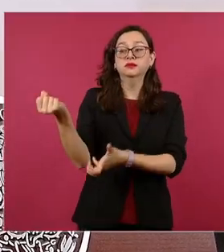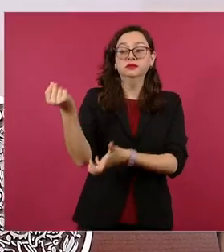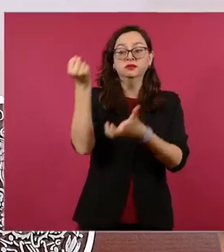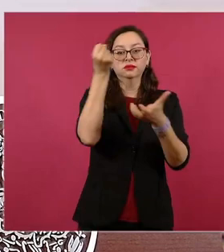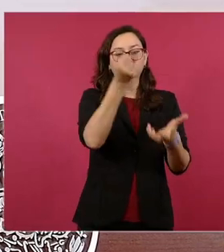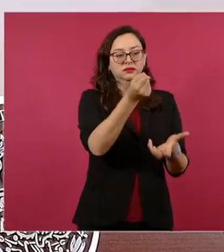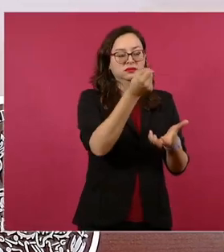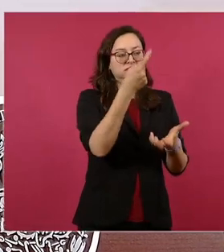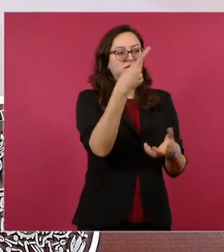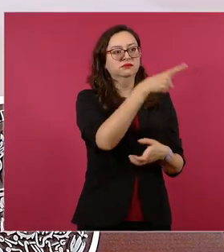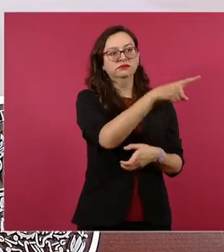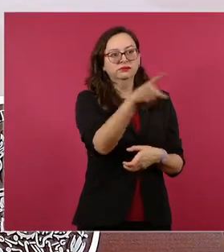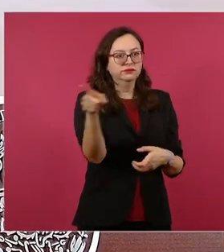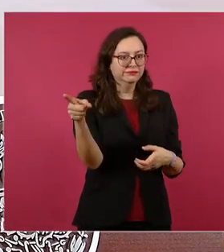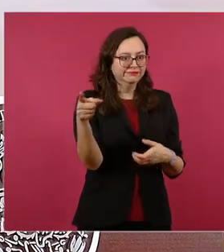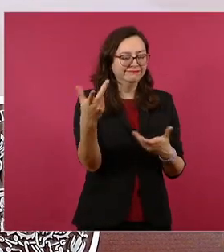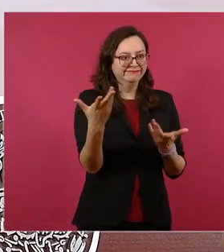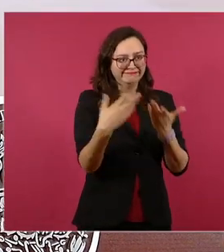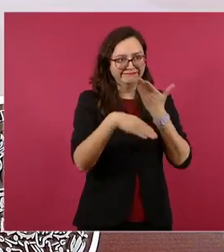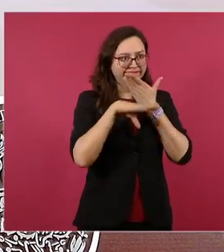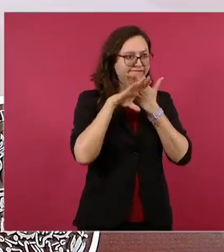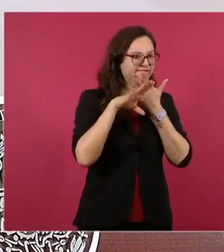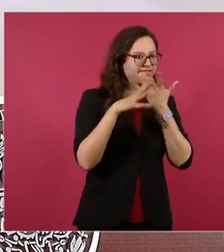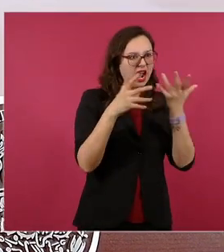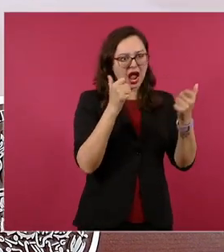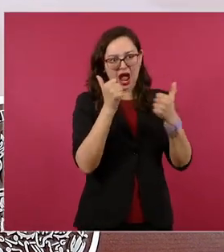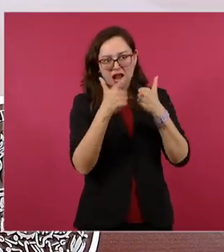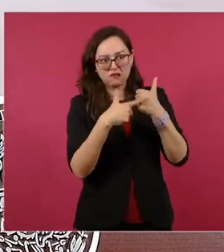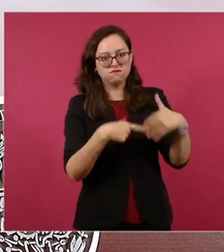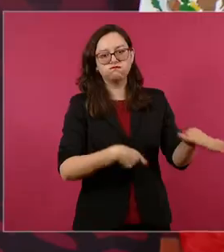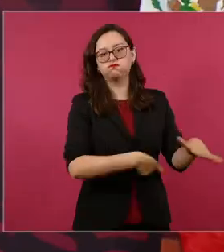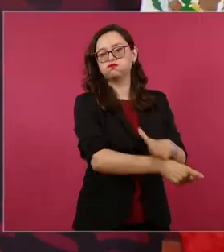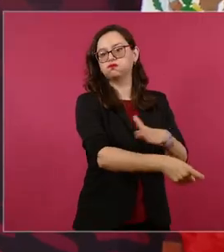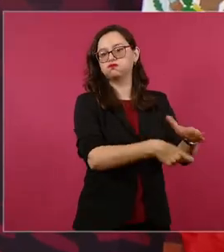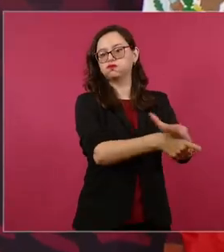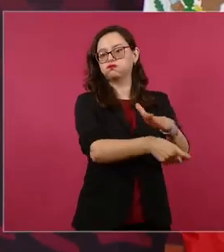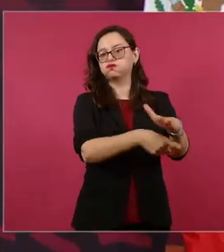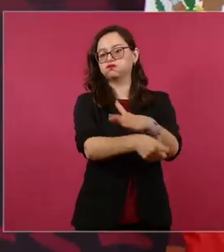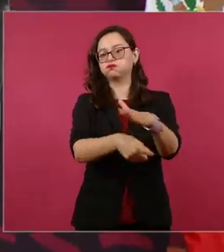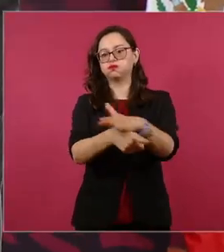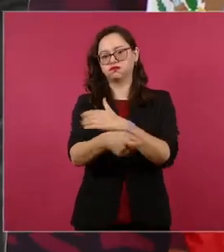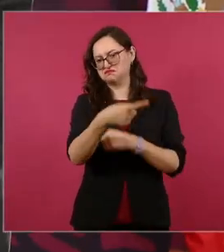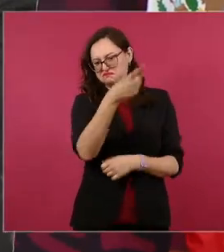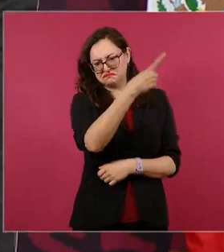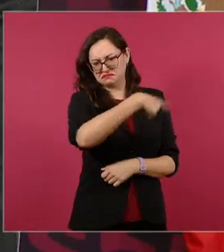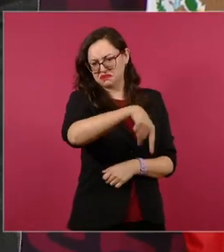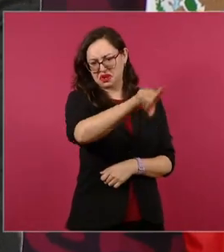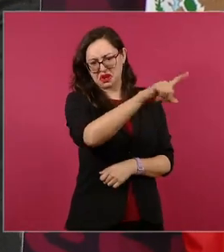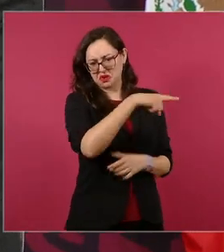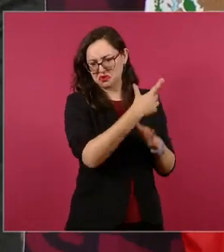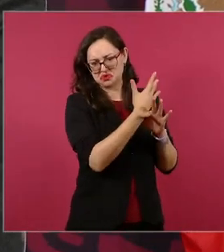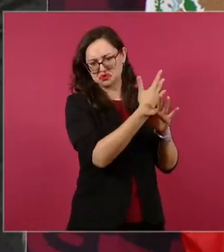para repartir maíz con gorgojo y que